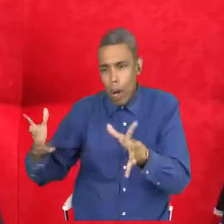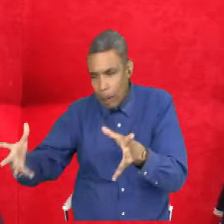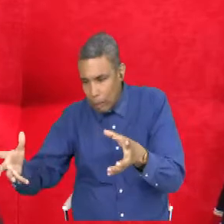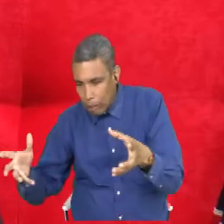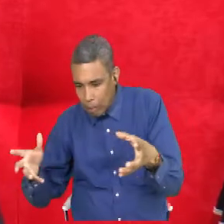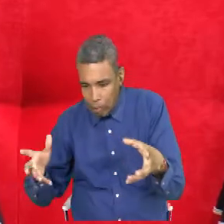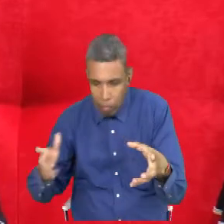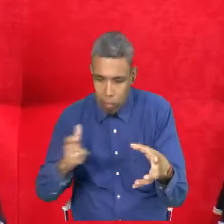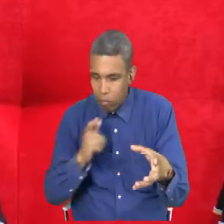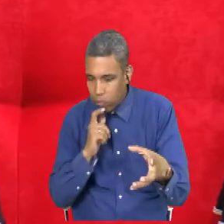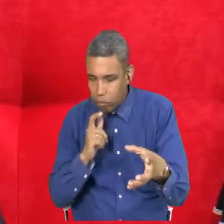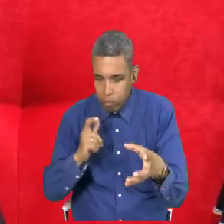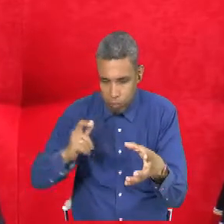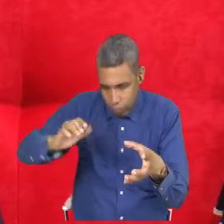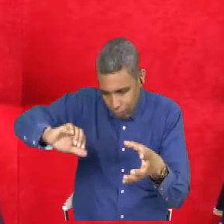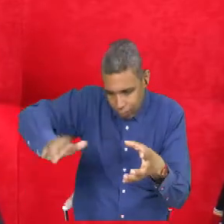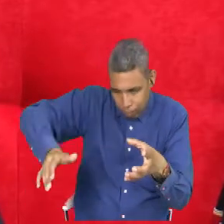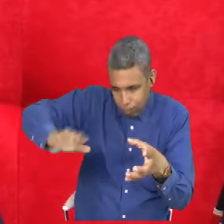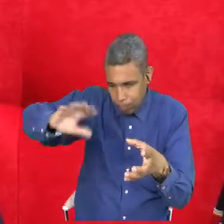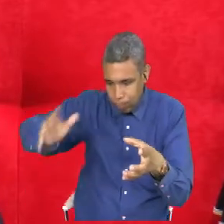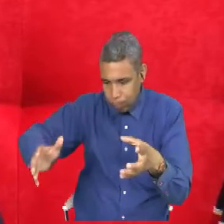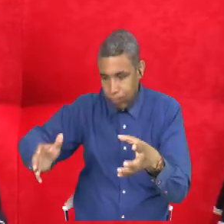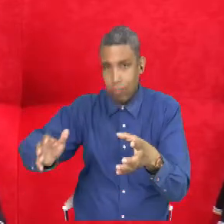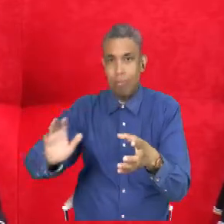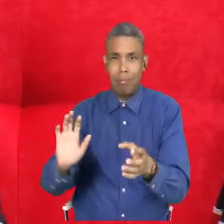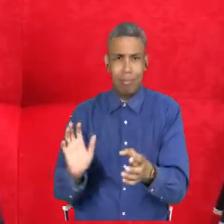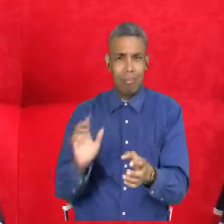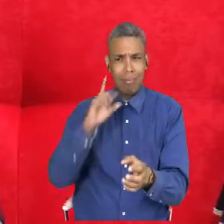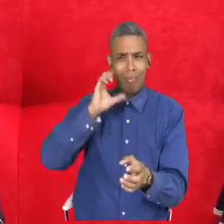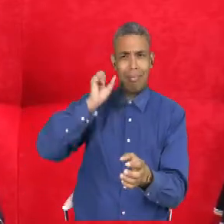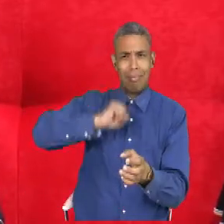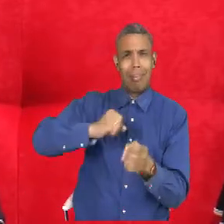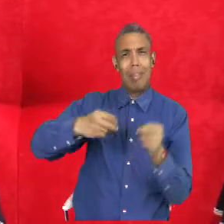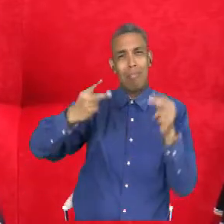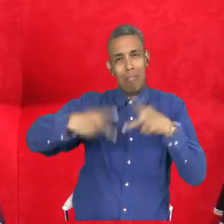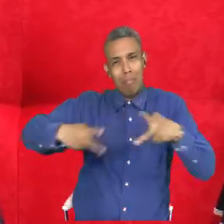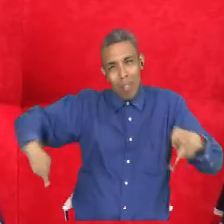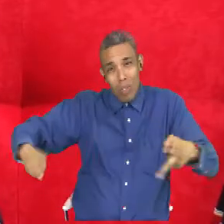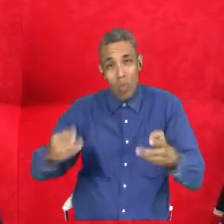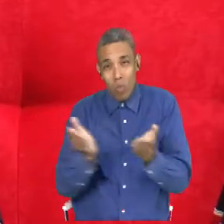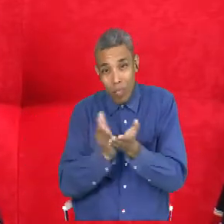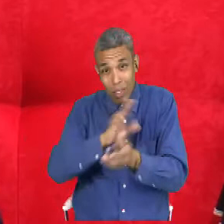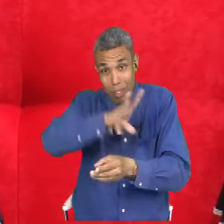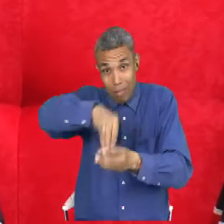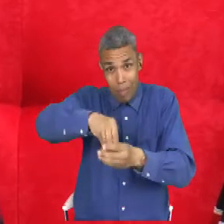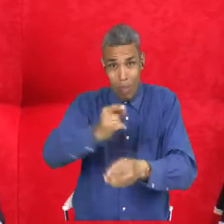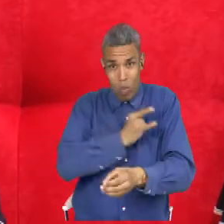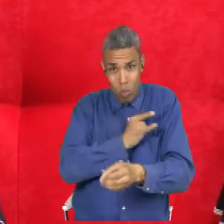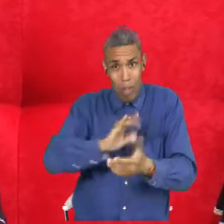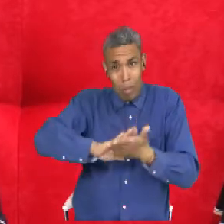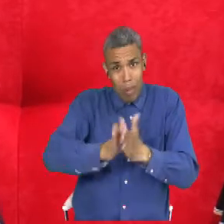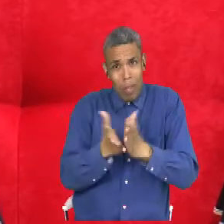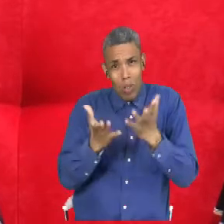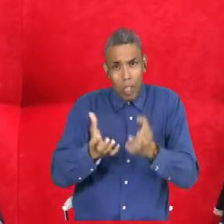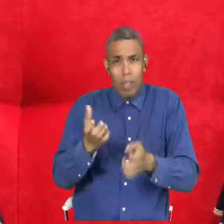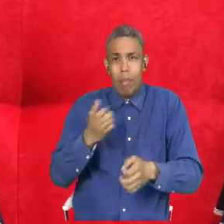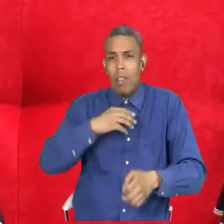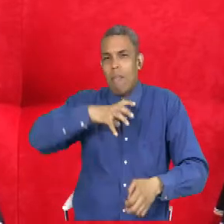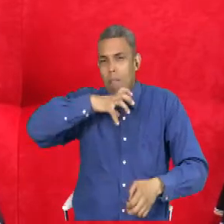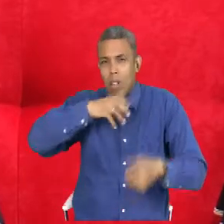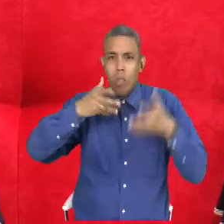todos días de querer trabajar, de sacar adelante sus animales, de curarlos, de que no se le vayan a seguir enfermando. Y eso es